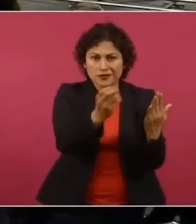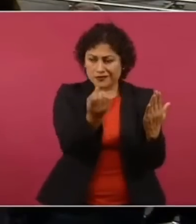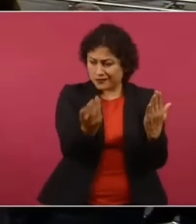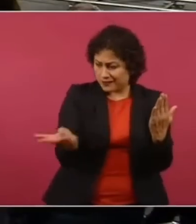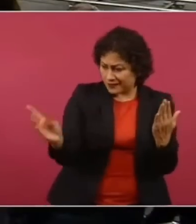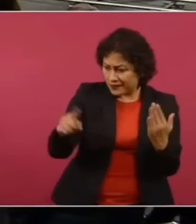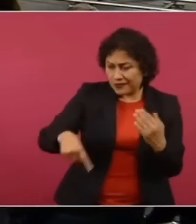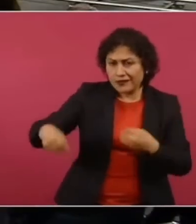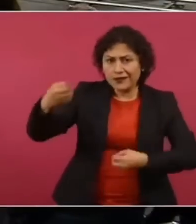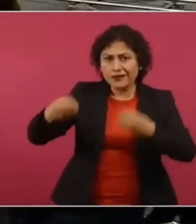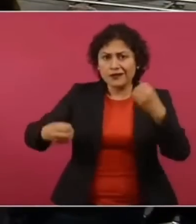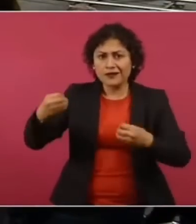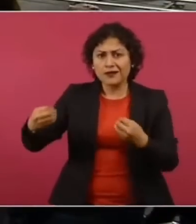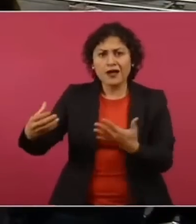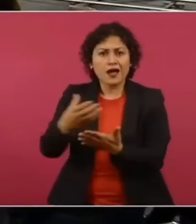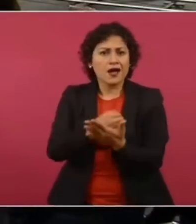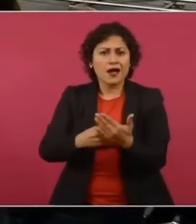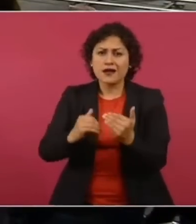más